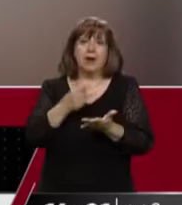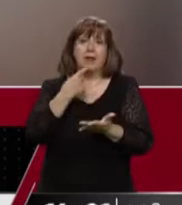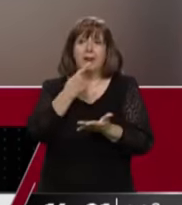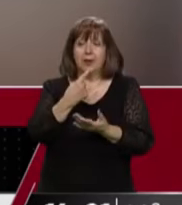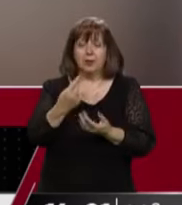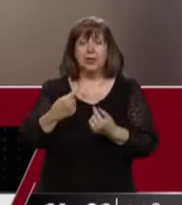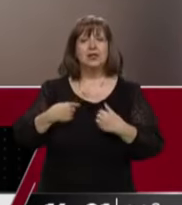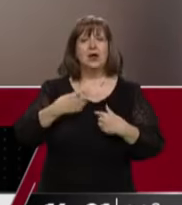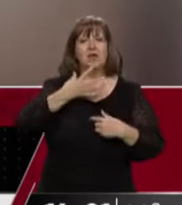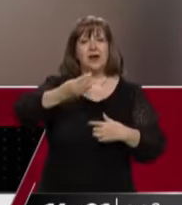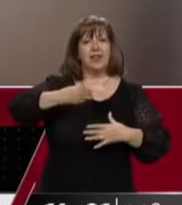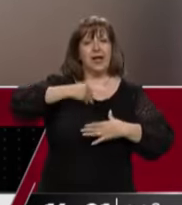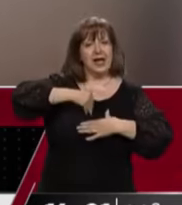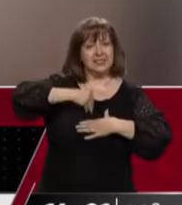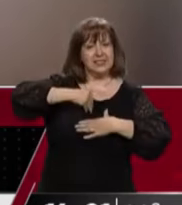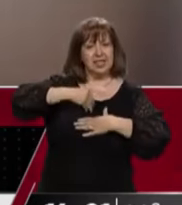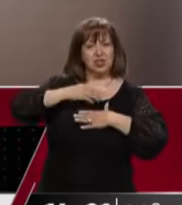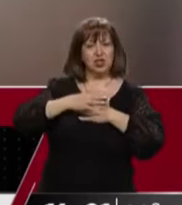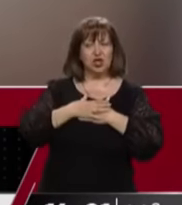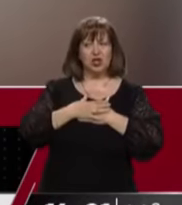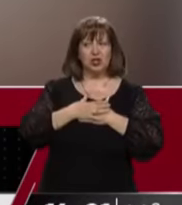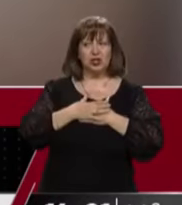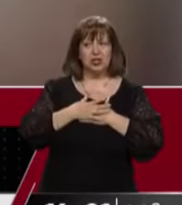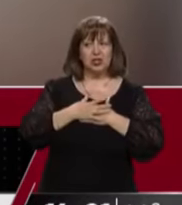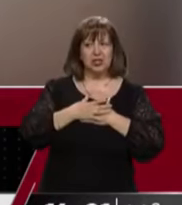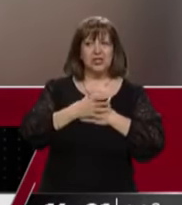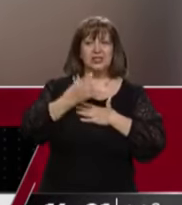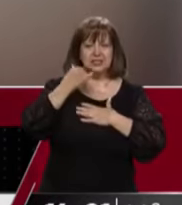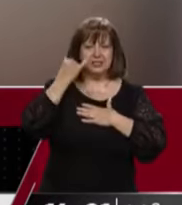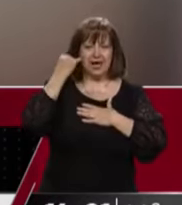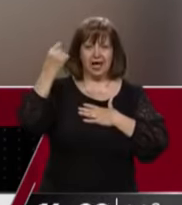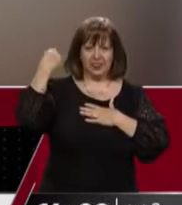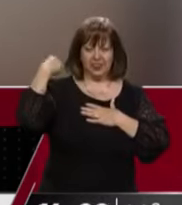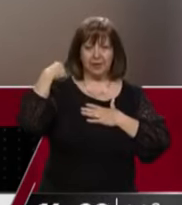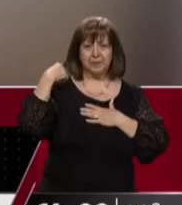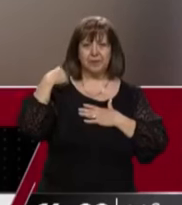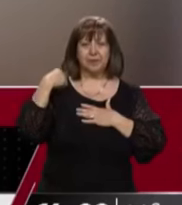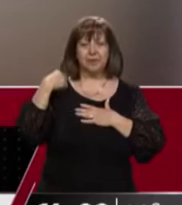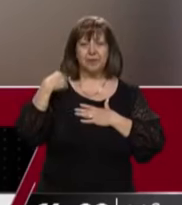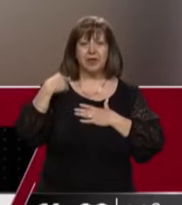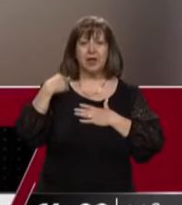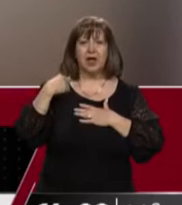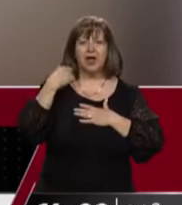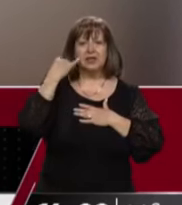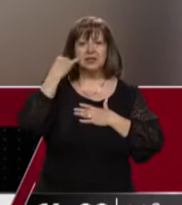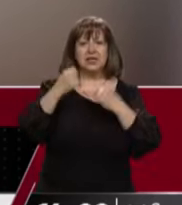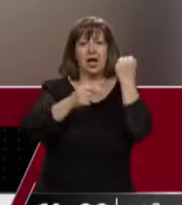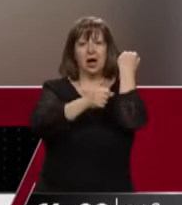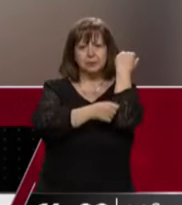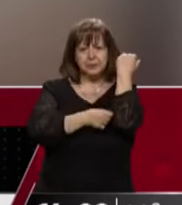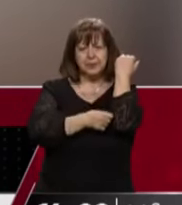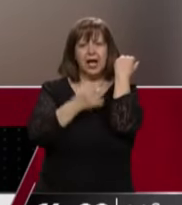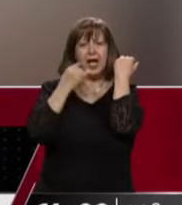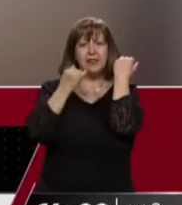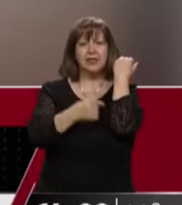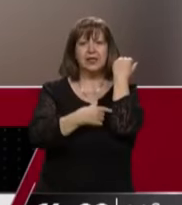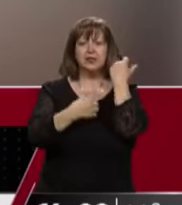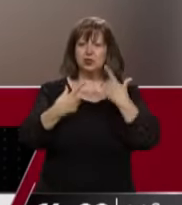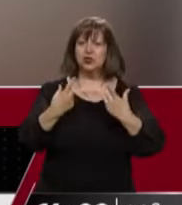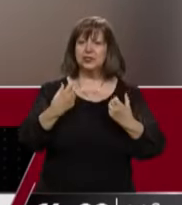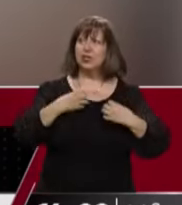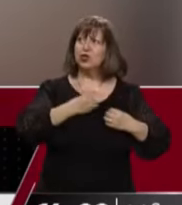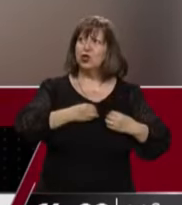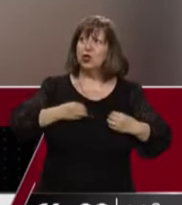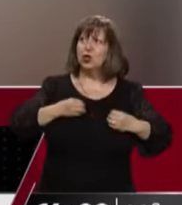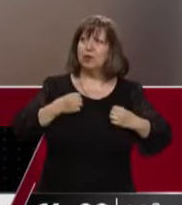¿Y cómo me siento? La verdad que me siento bien. Como te digo, la lesión, me dicen ellos que ha bajado un poquito. Yo me siento como mucha más